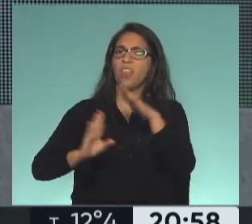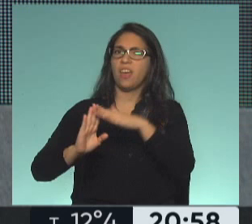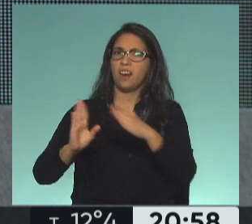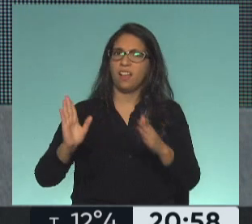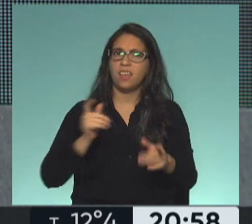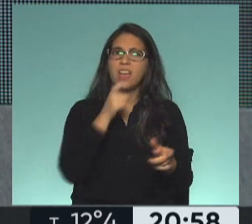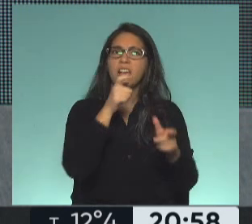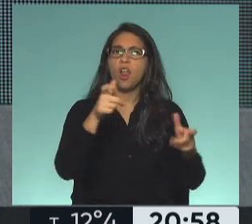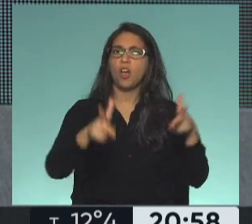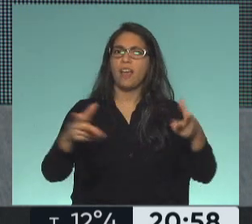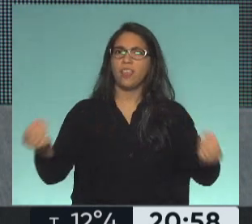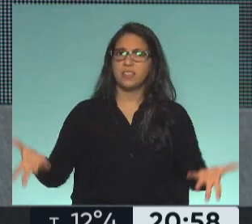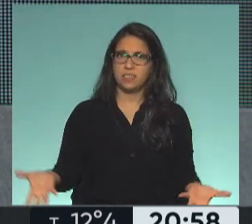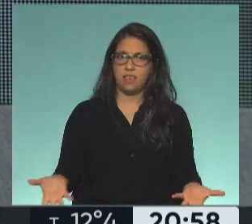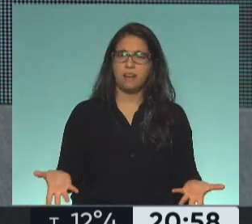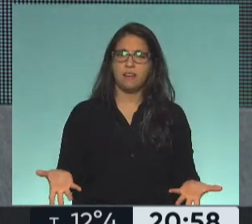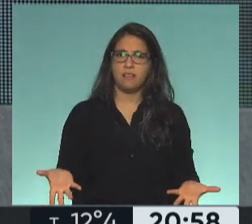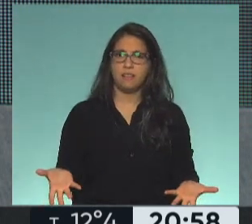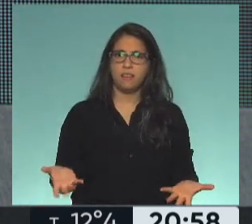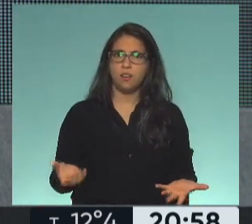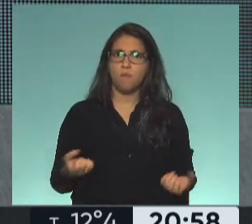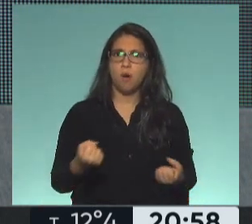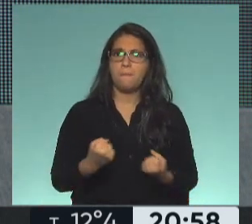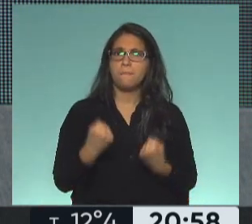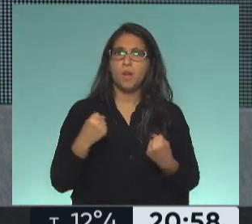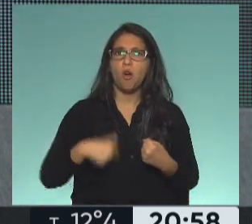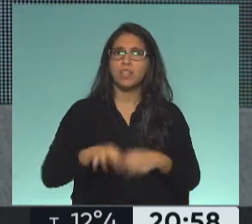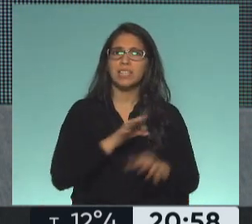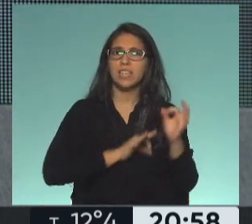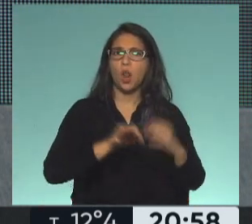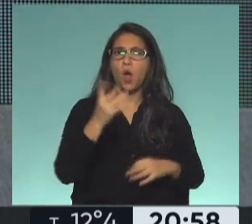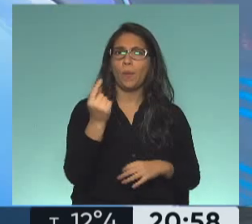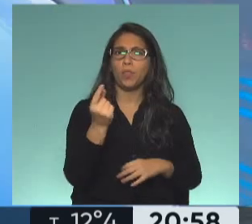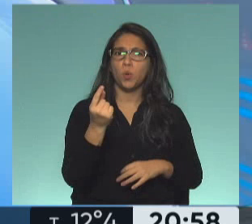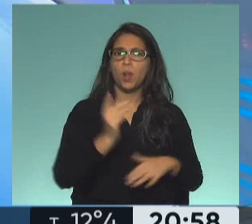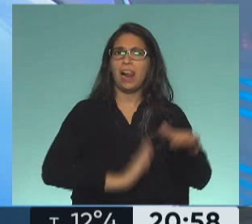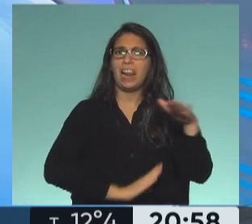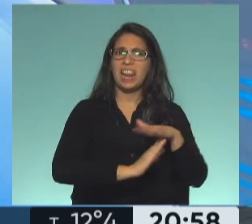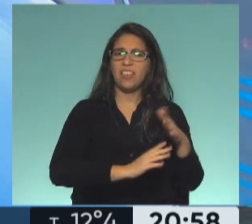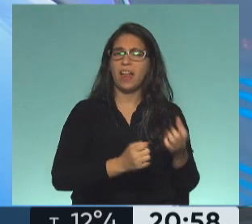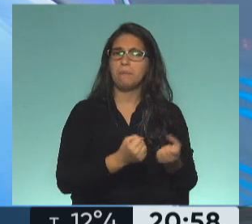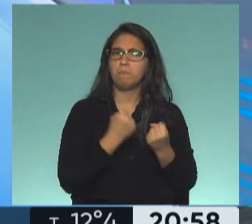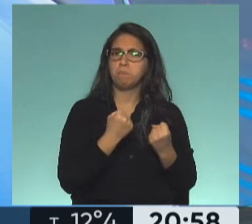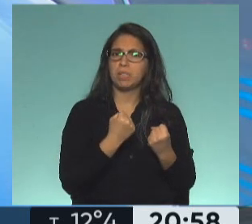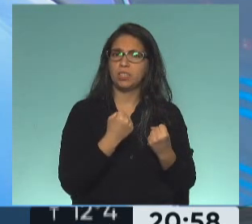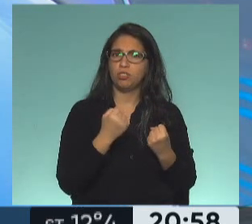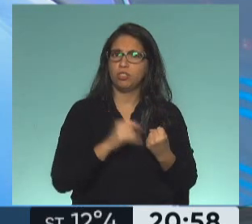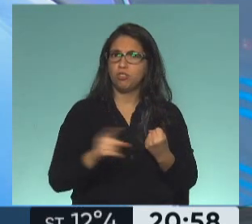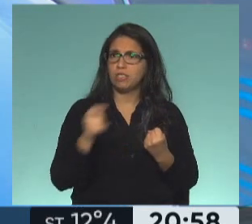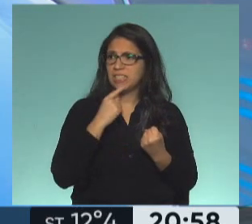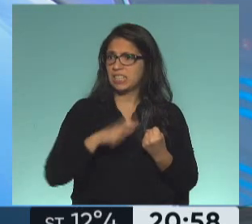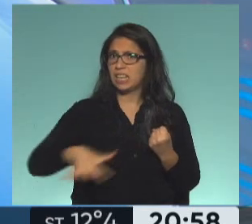mensaje? Los liderazgos. ¿Qué peso tiene hoy en el siglo XXI los liderazgos si no te